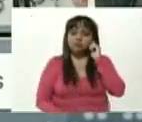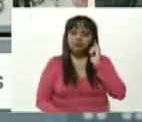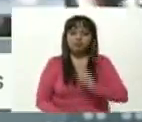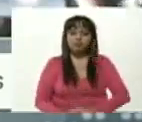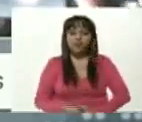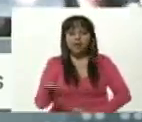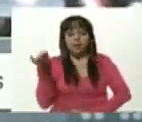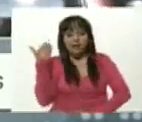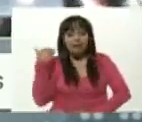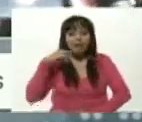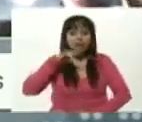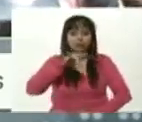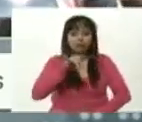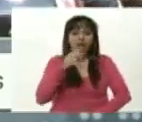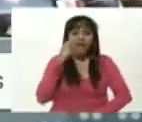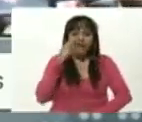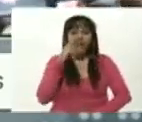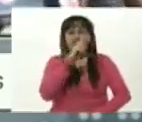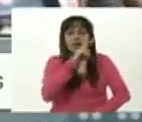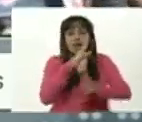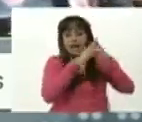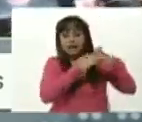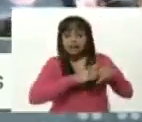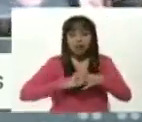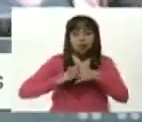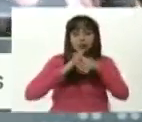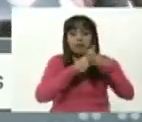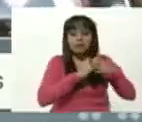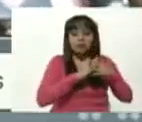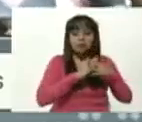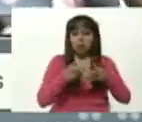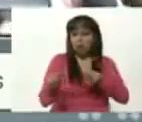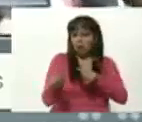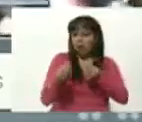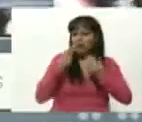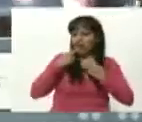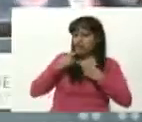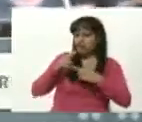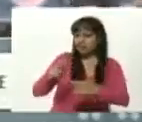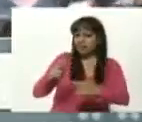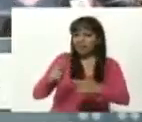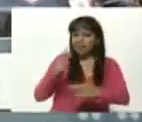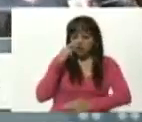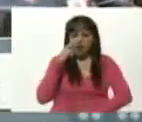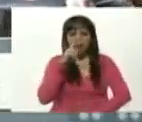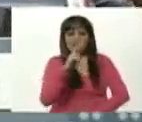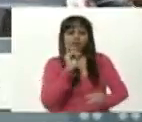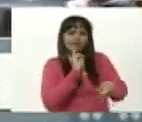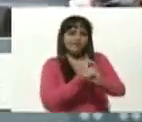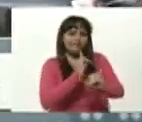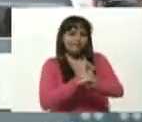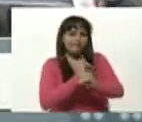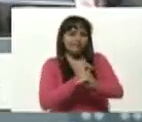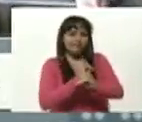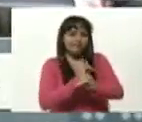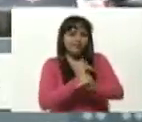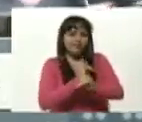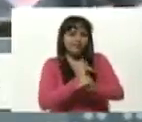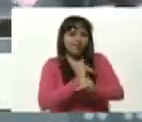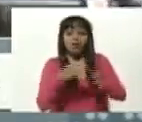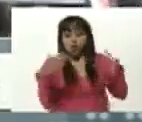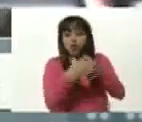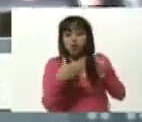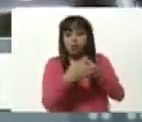pasado, veo que ha habido una reacción. Lo veo en las redes sociales de la propia